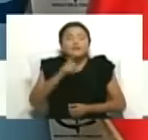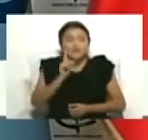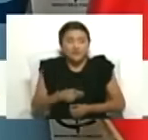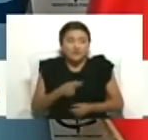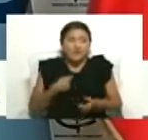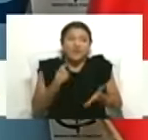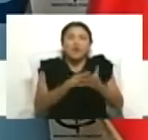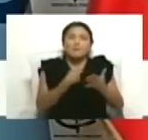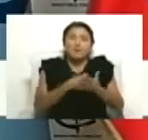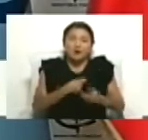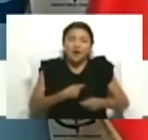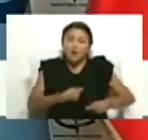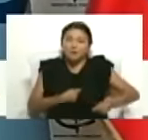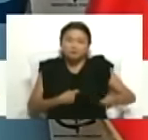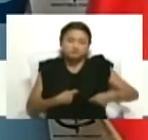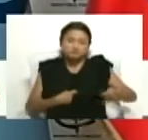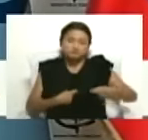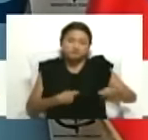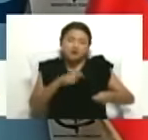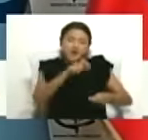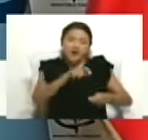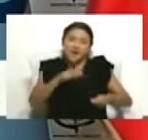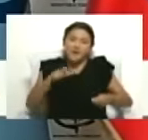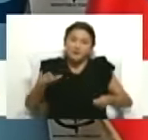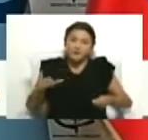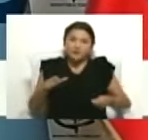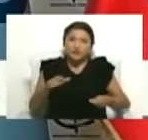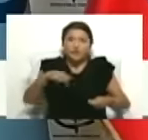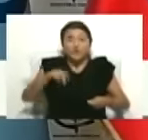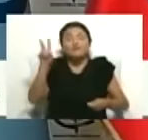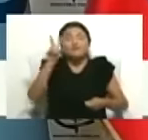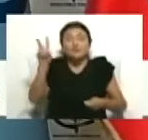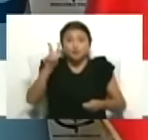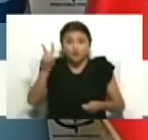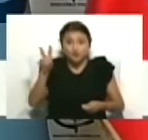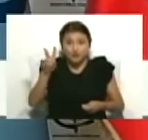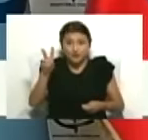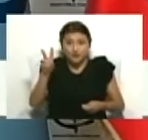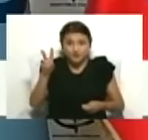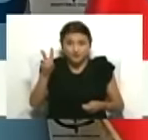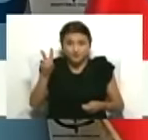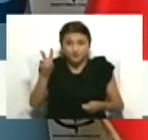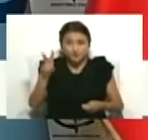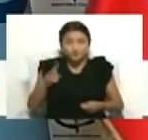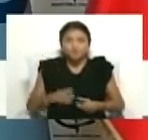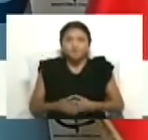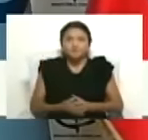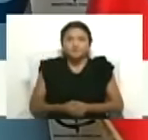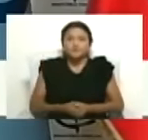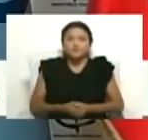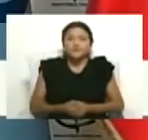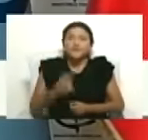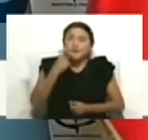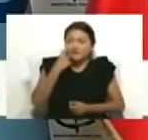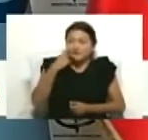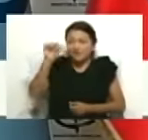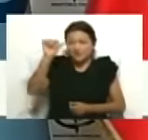venezolanos que como apátridas se han prestado para este juego malsano. Ya vimos la